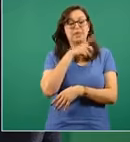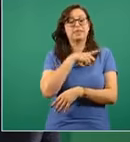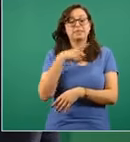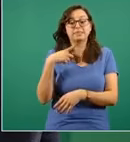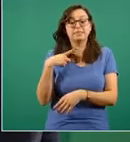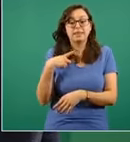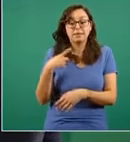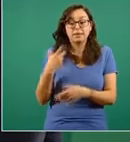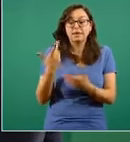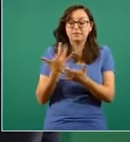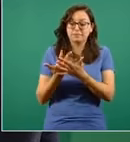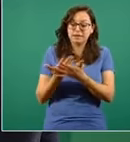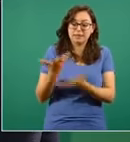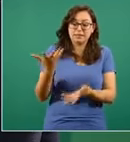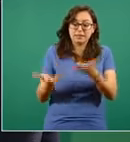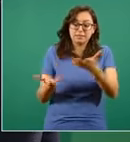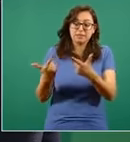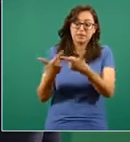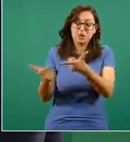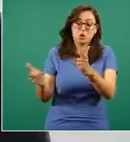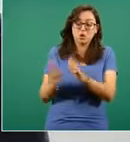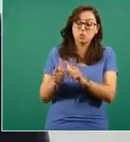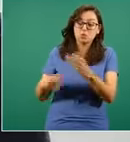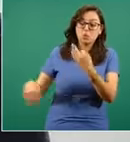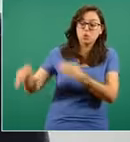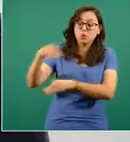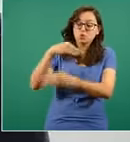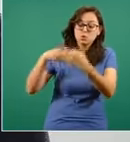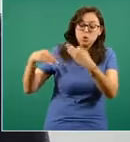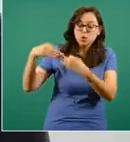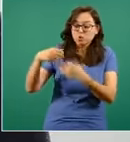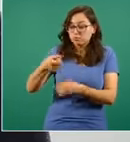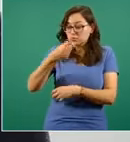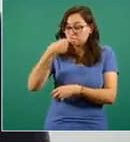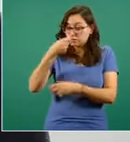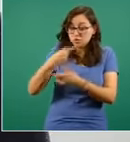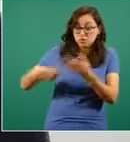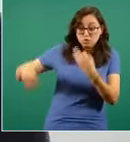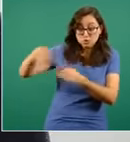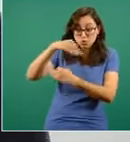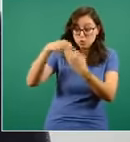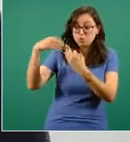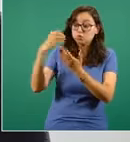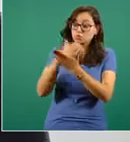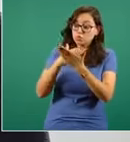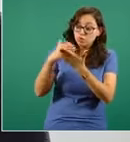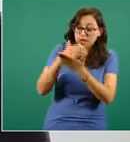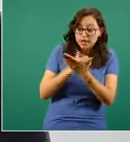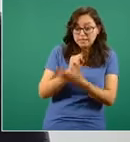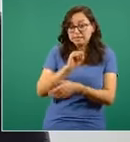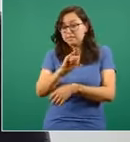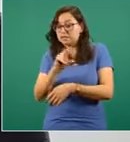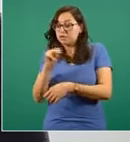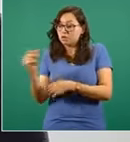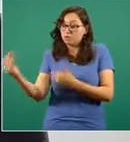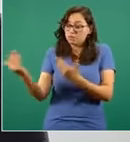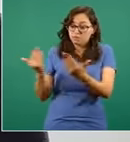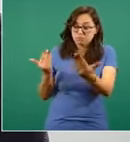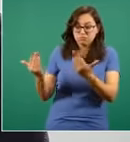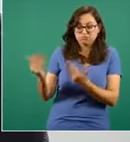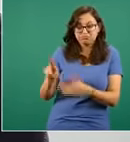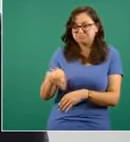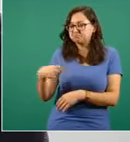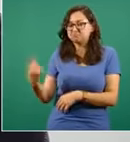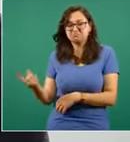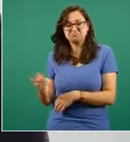resultado de todo el grupo, ¿no? Y las comparaciones que se hacen entre las personas que recibieron el tratamiento y aquellas que en su momento